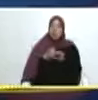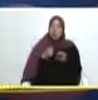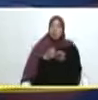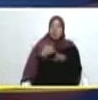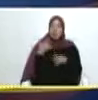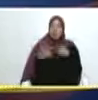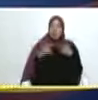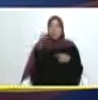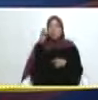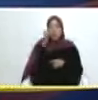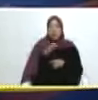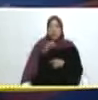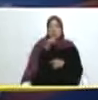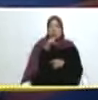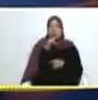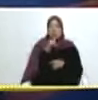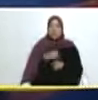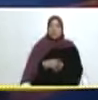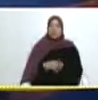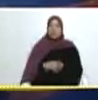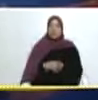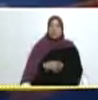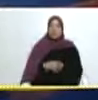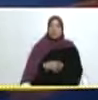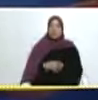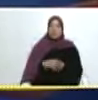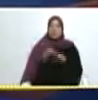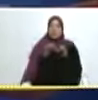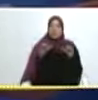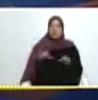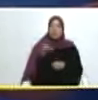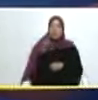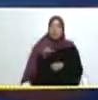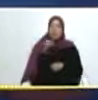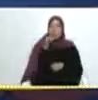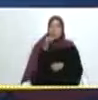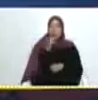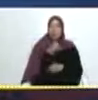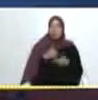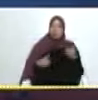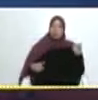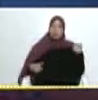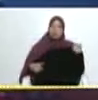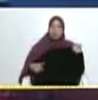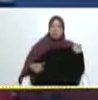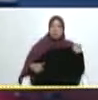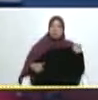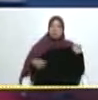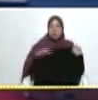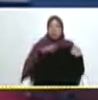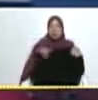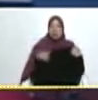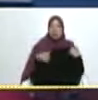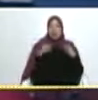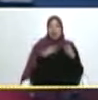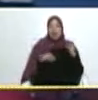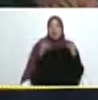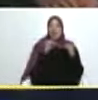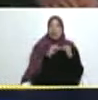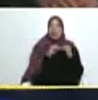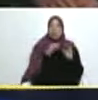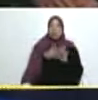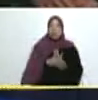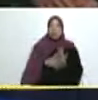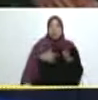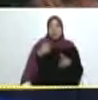técnicas de reciclaje y aseo, un sistema también, presidente, que nos lleve a nosotros a adaptar toda